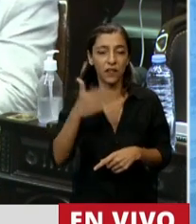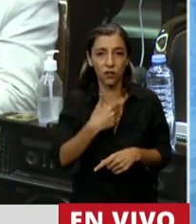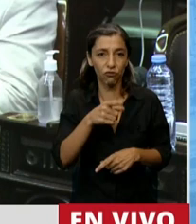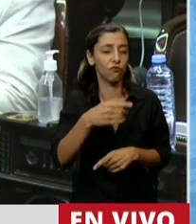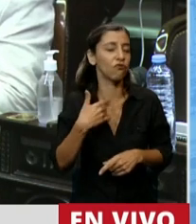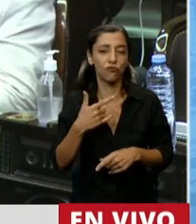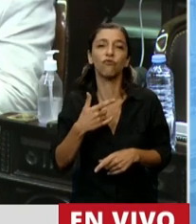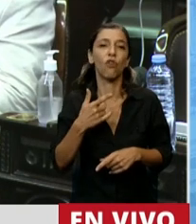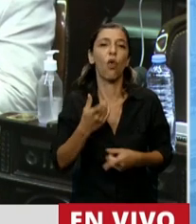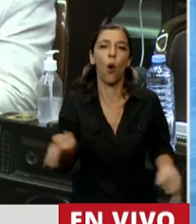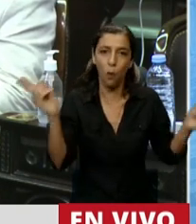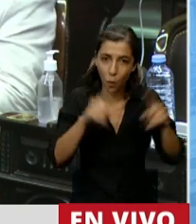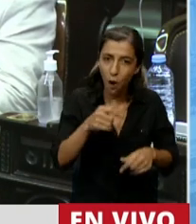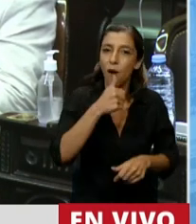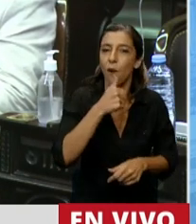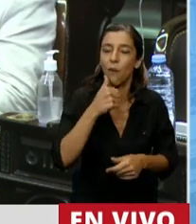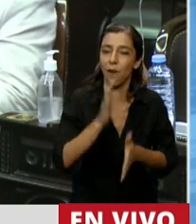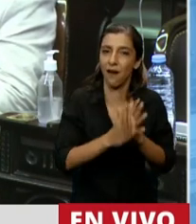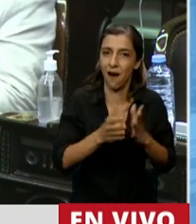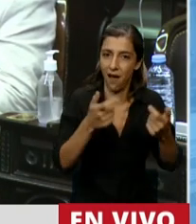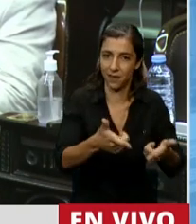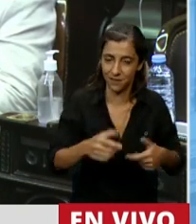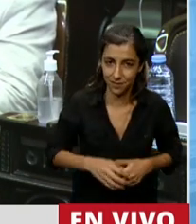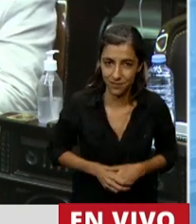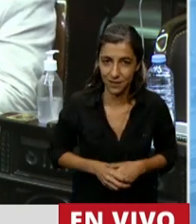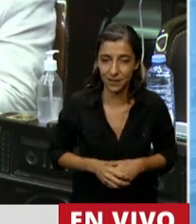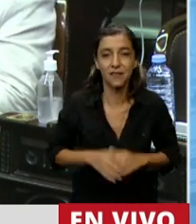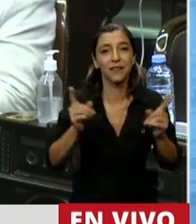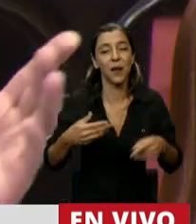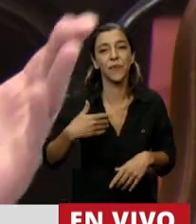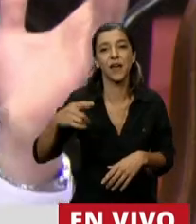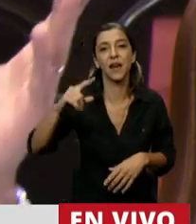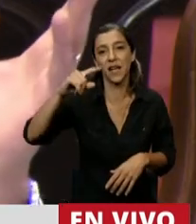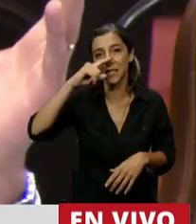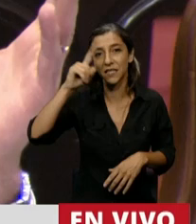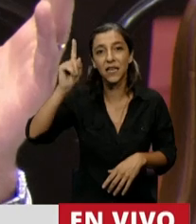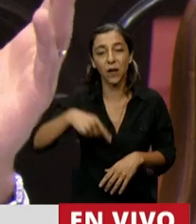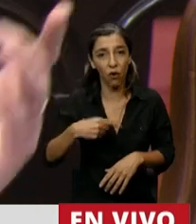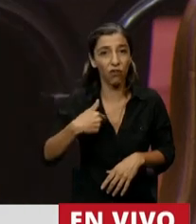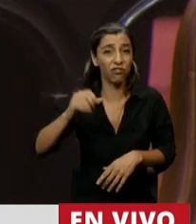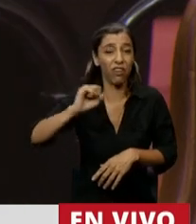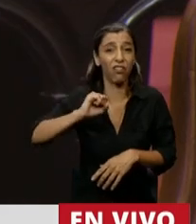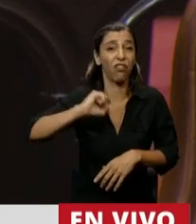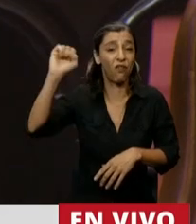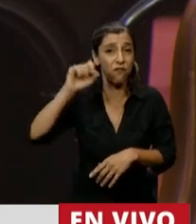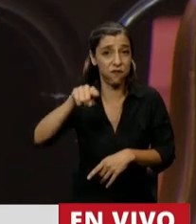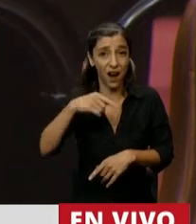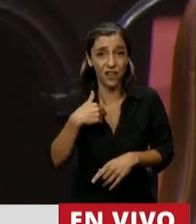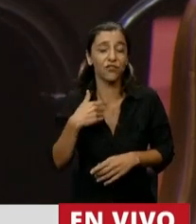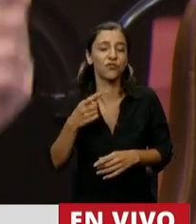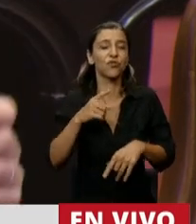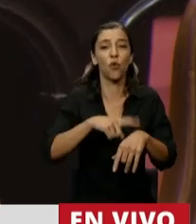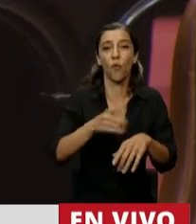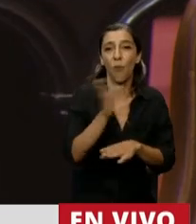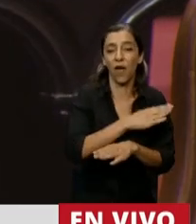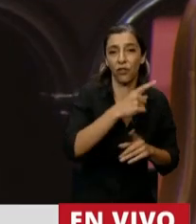haberse comido 7 puntos respecto de la inflación en el trimestre que se hizo el empalme entre la fórmula de